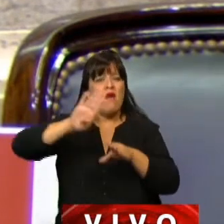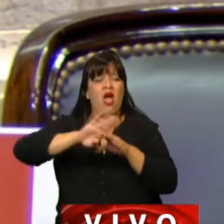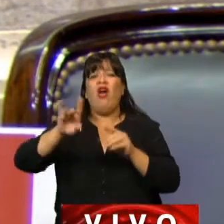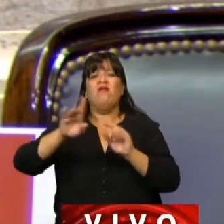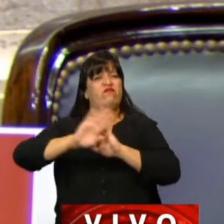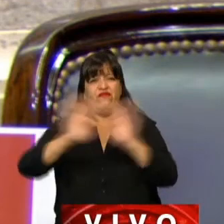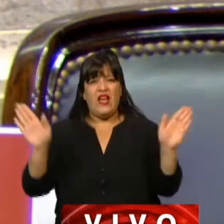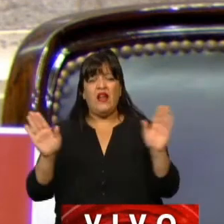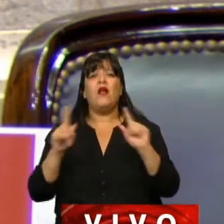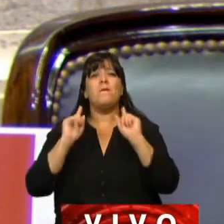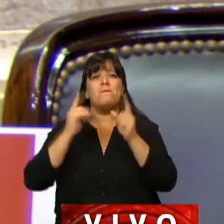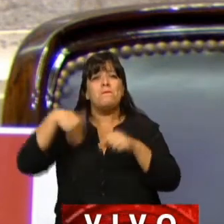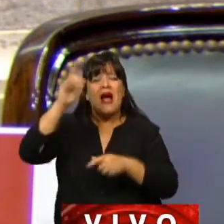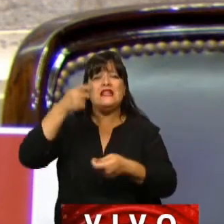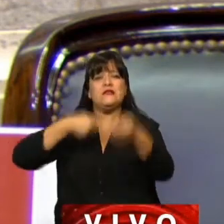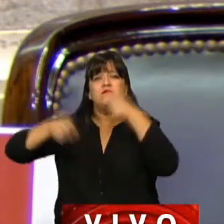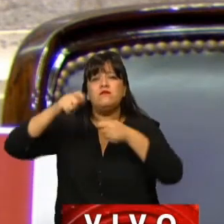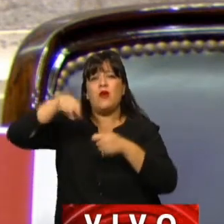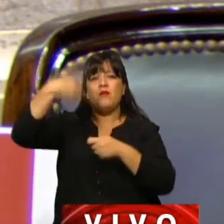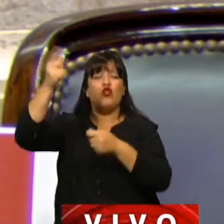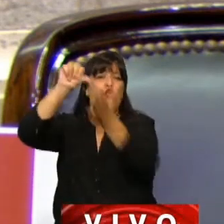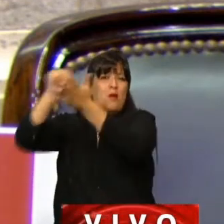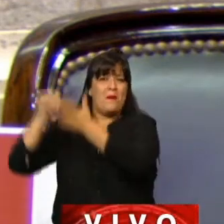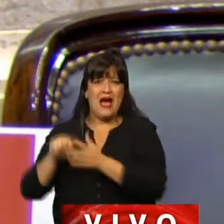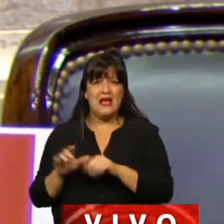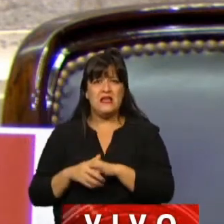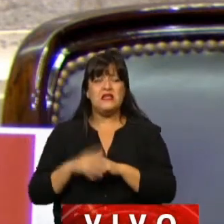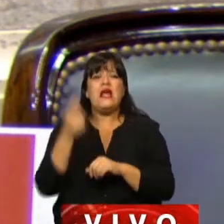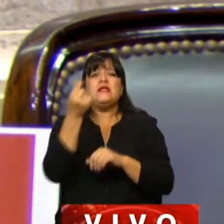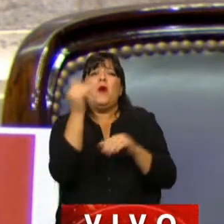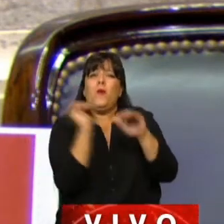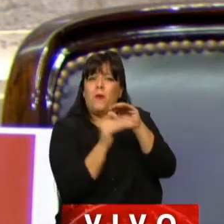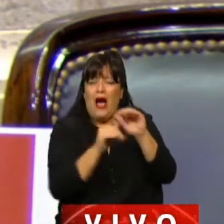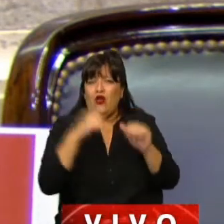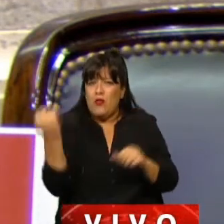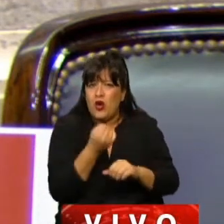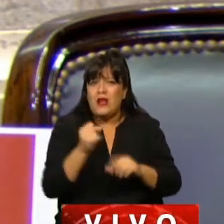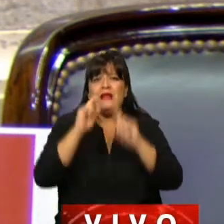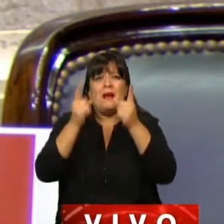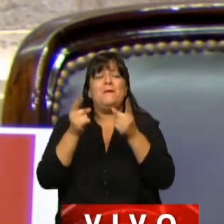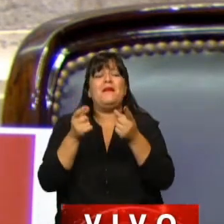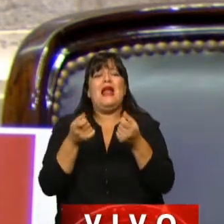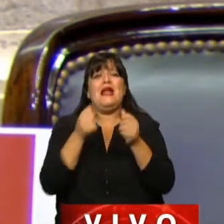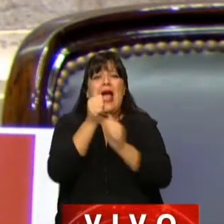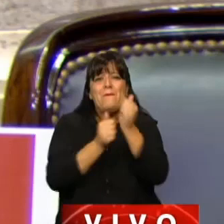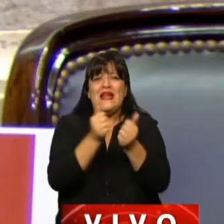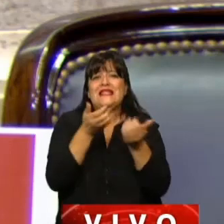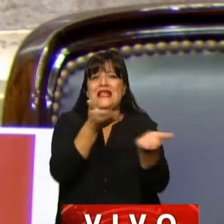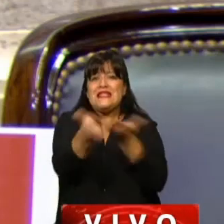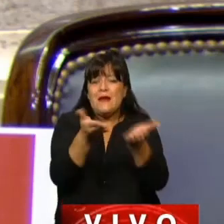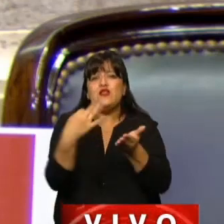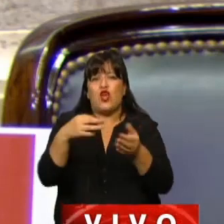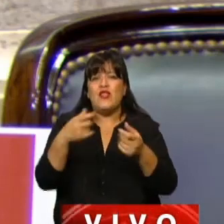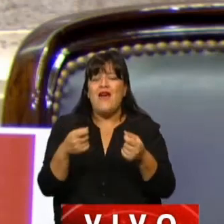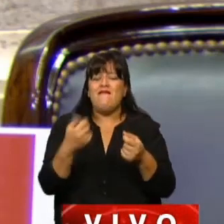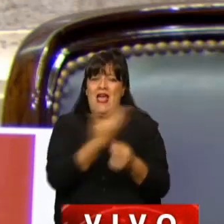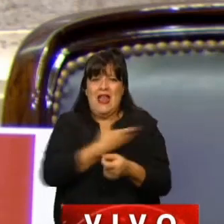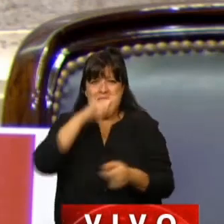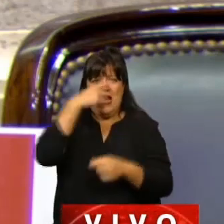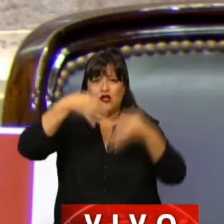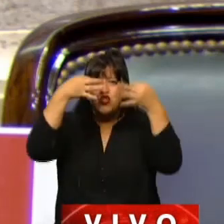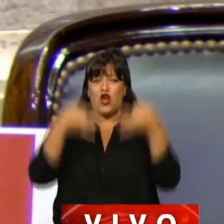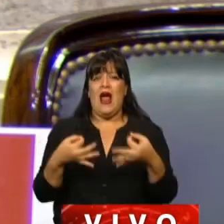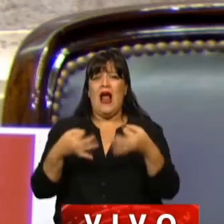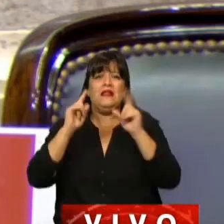nacionalizando el comercio exterior, la banca, estatizando las empresas de servicio, recuperando todo lo perdido de estos años,